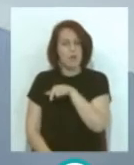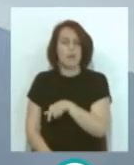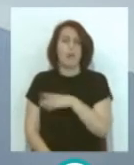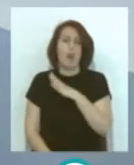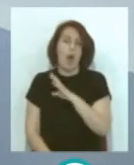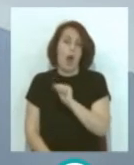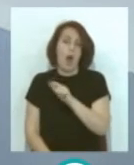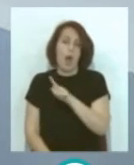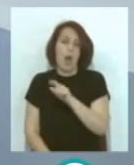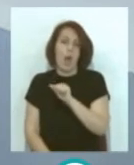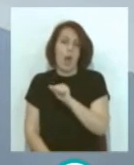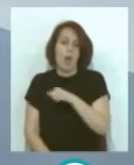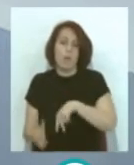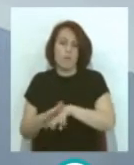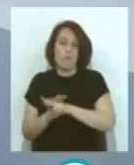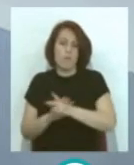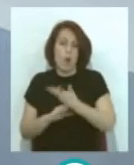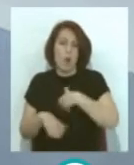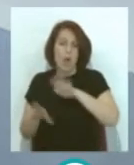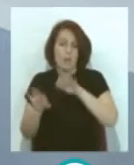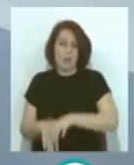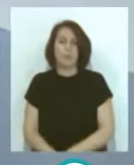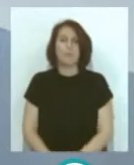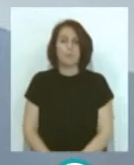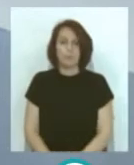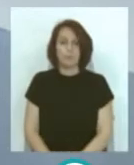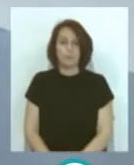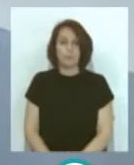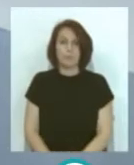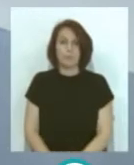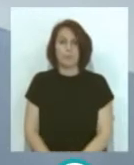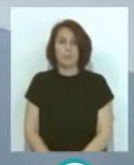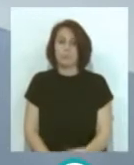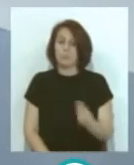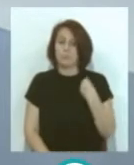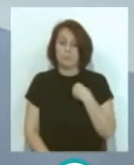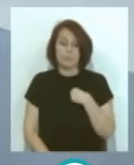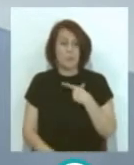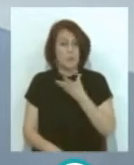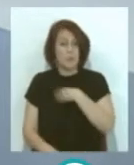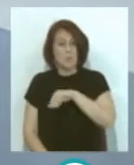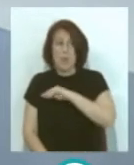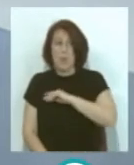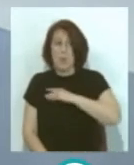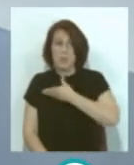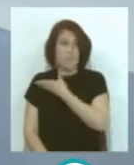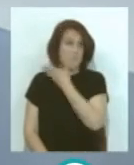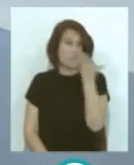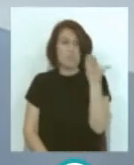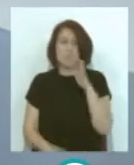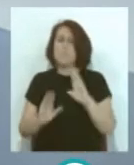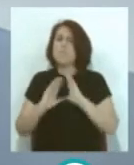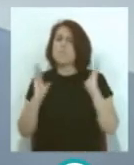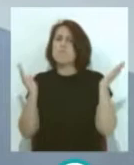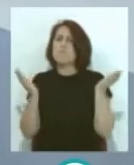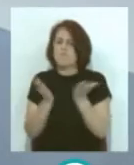En este caso, al futbolista del Cádiz, Juan Cala. Está retratado en toda España y podría decir en muchas partes del mundo